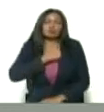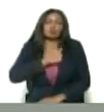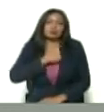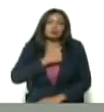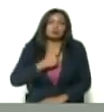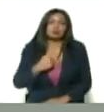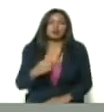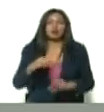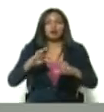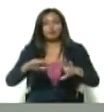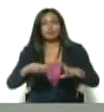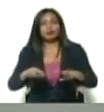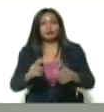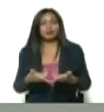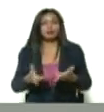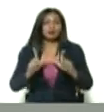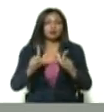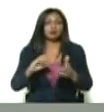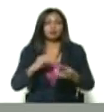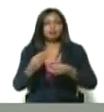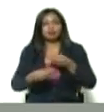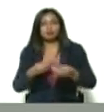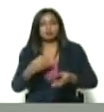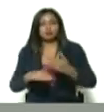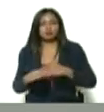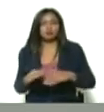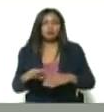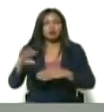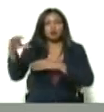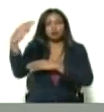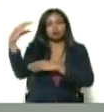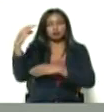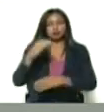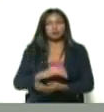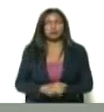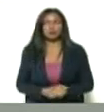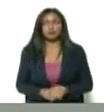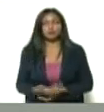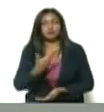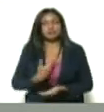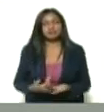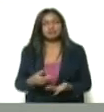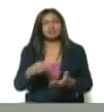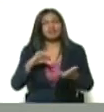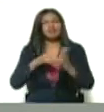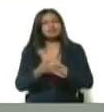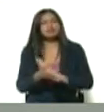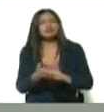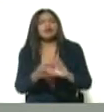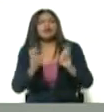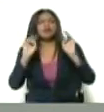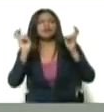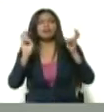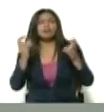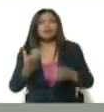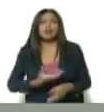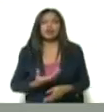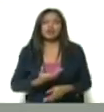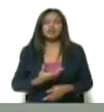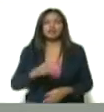máquinas están listas para ser llevadas a Colombia. Presidente, sobre ese tema, el alcalde de